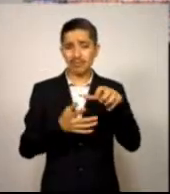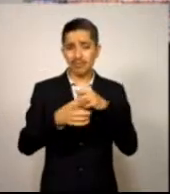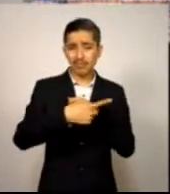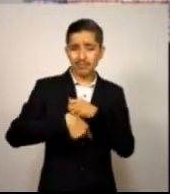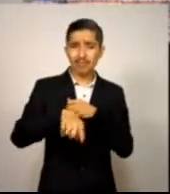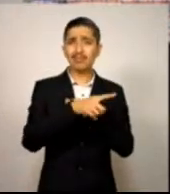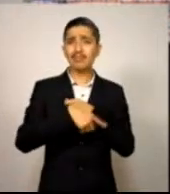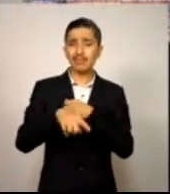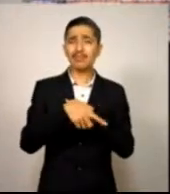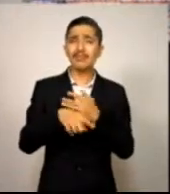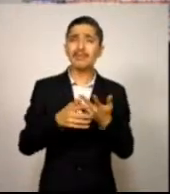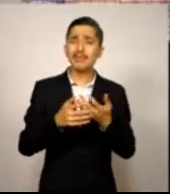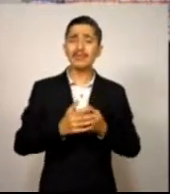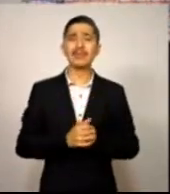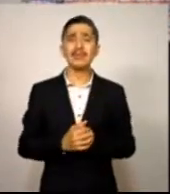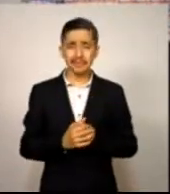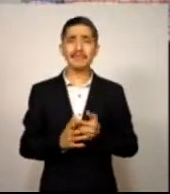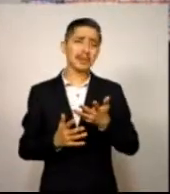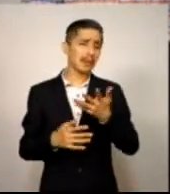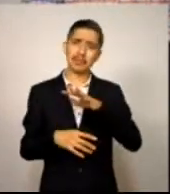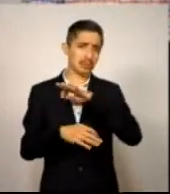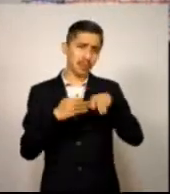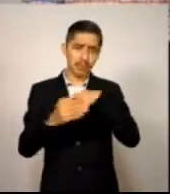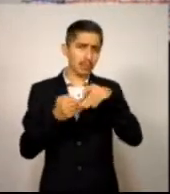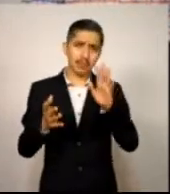de aquellas personas